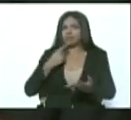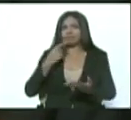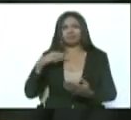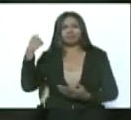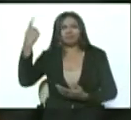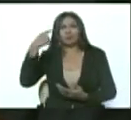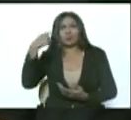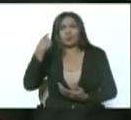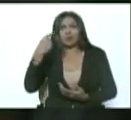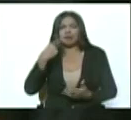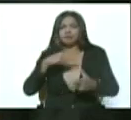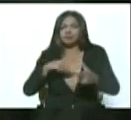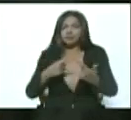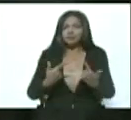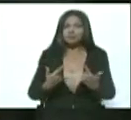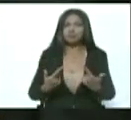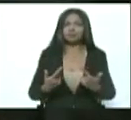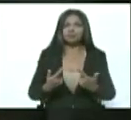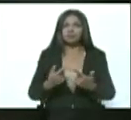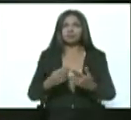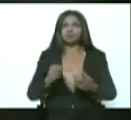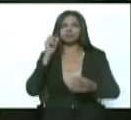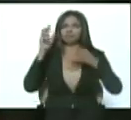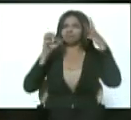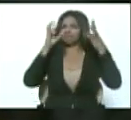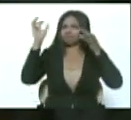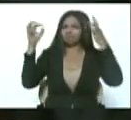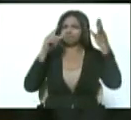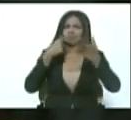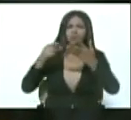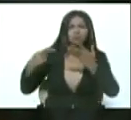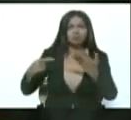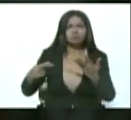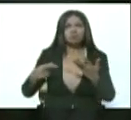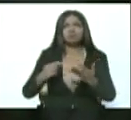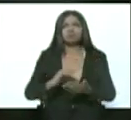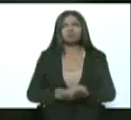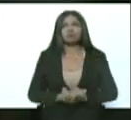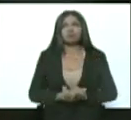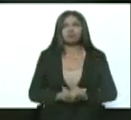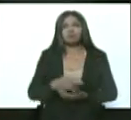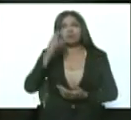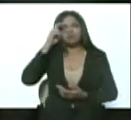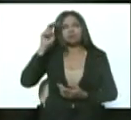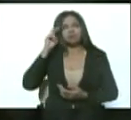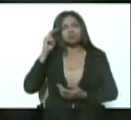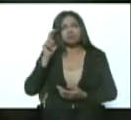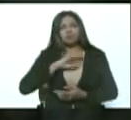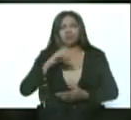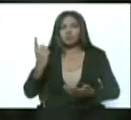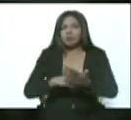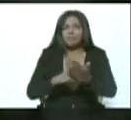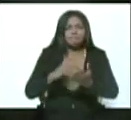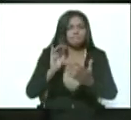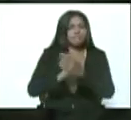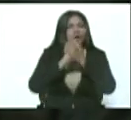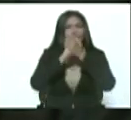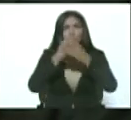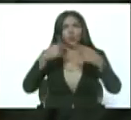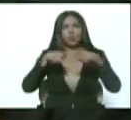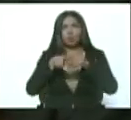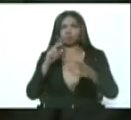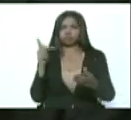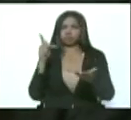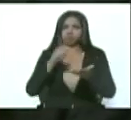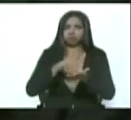locura, de verdad, inventando, ¿no? El canciller Zarif, nuestro hermano Zarif, está con